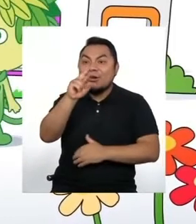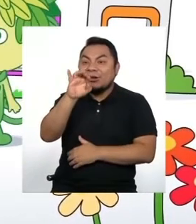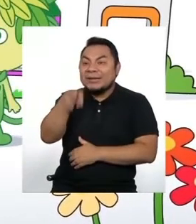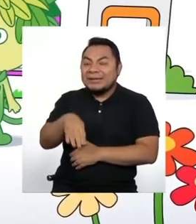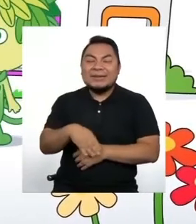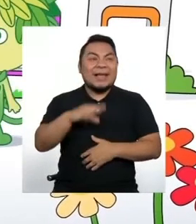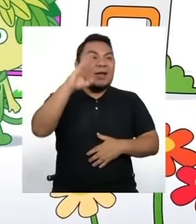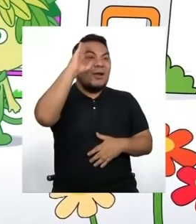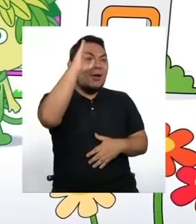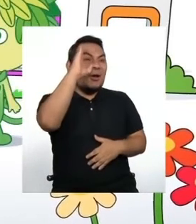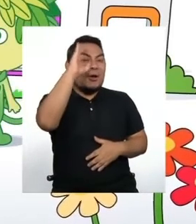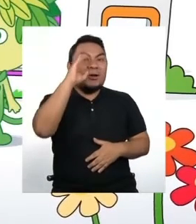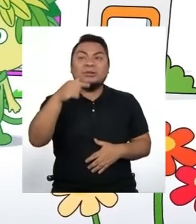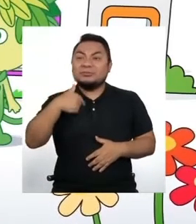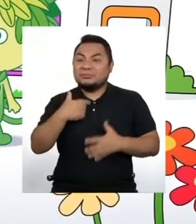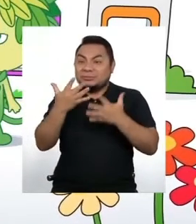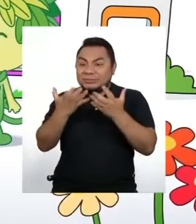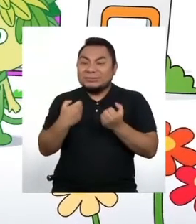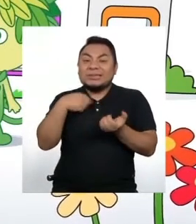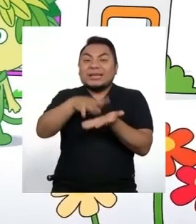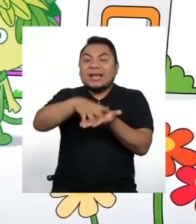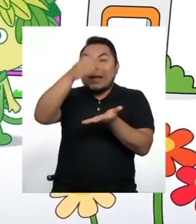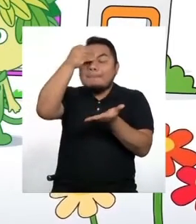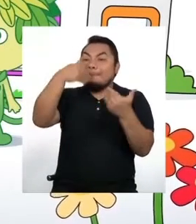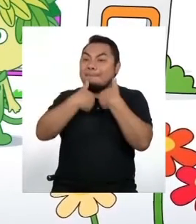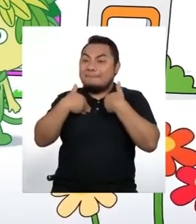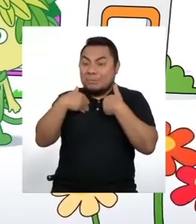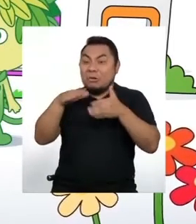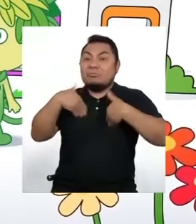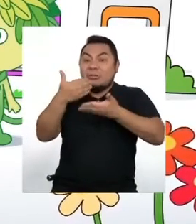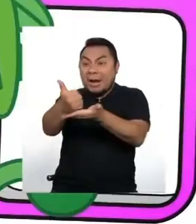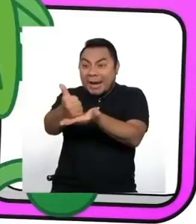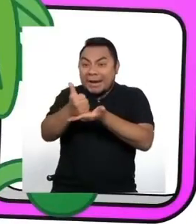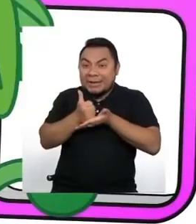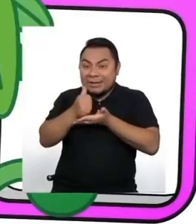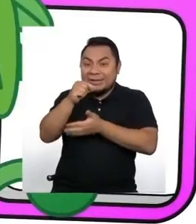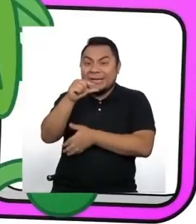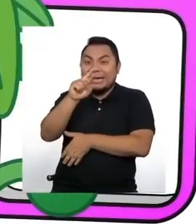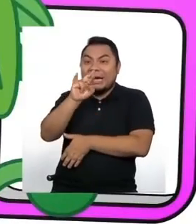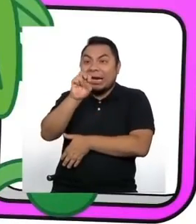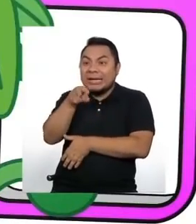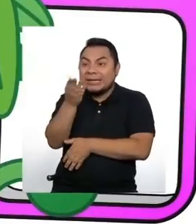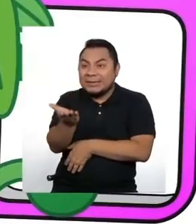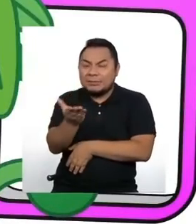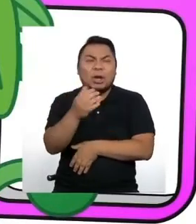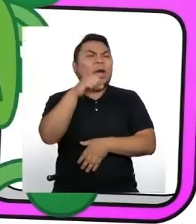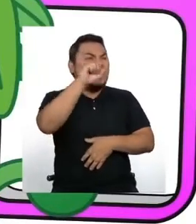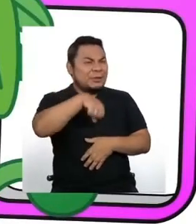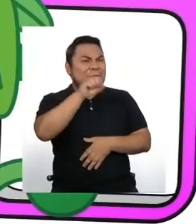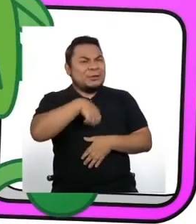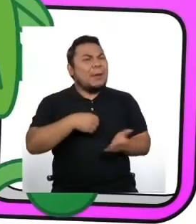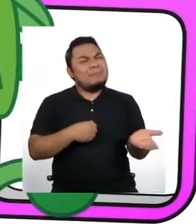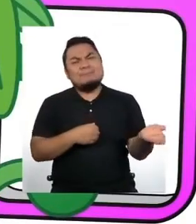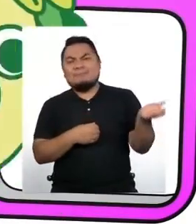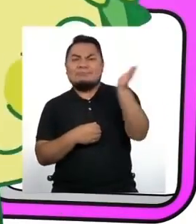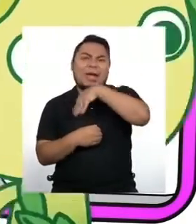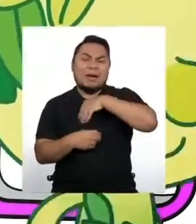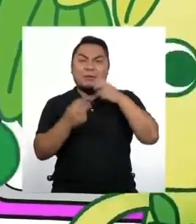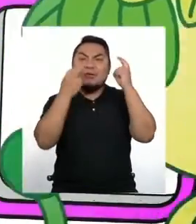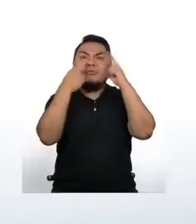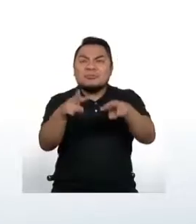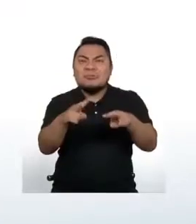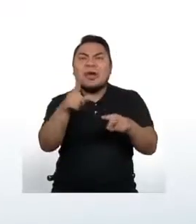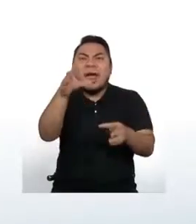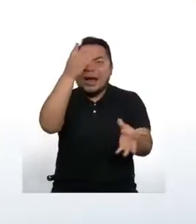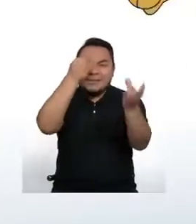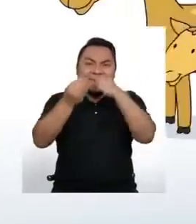cajas. Ahora estamos listas y listos para el desarrollo de la actividad de hoy. Sienta o